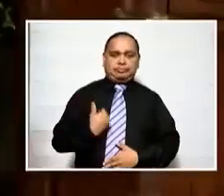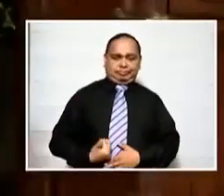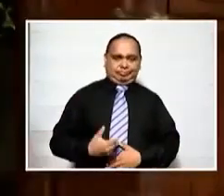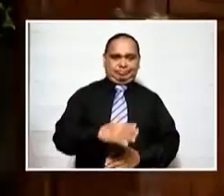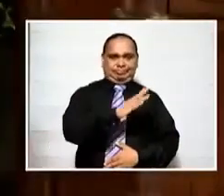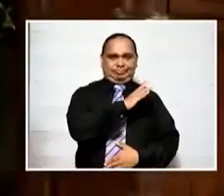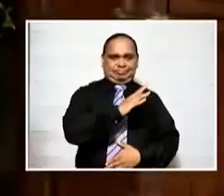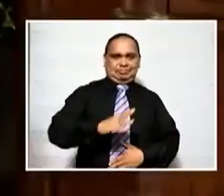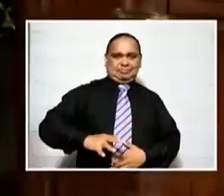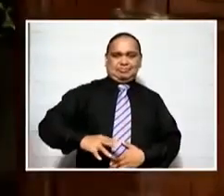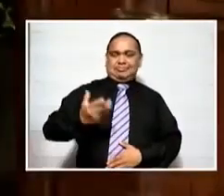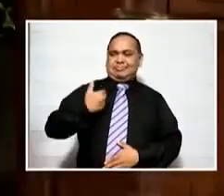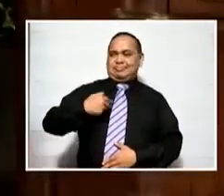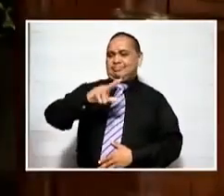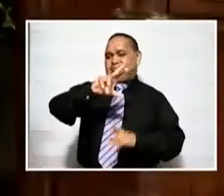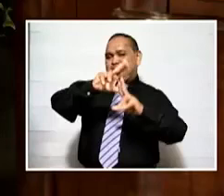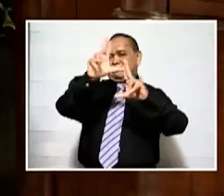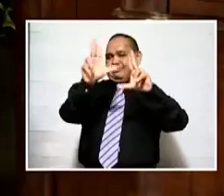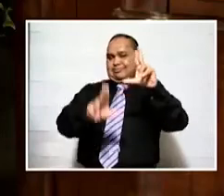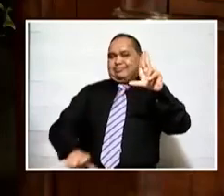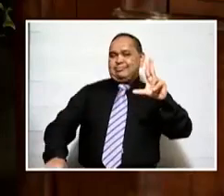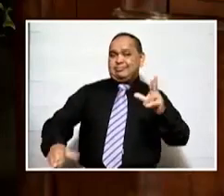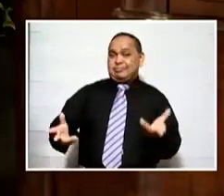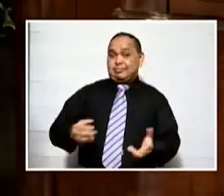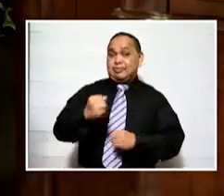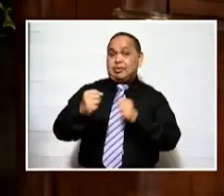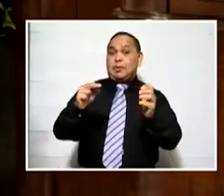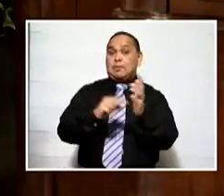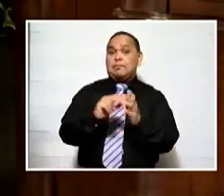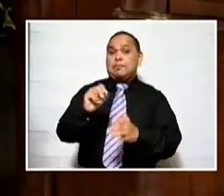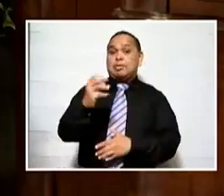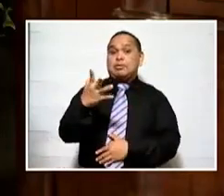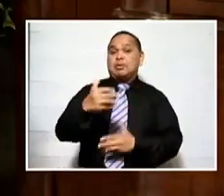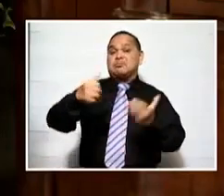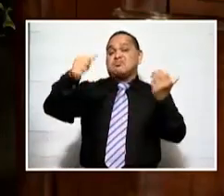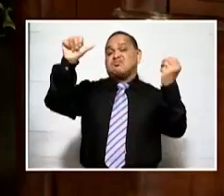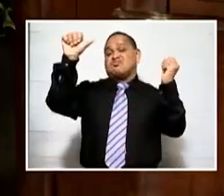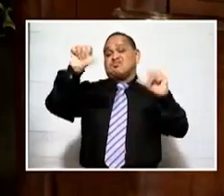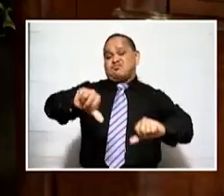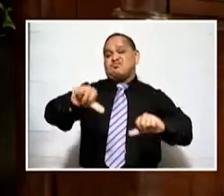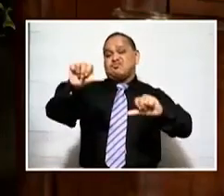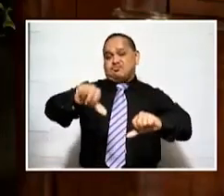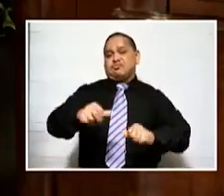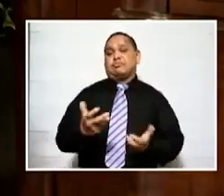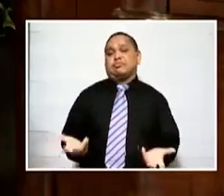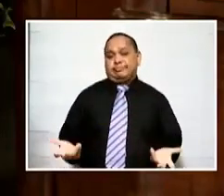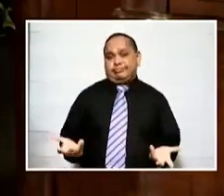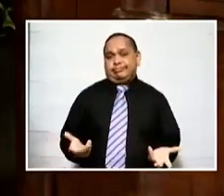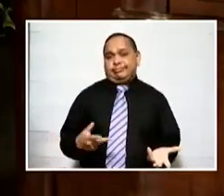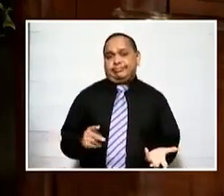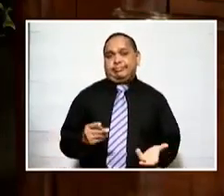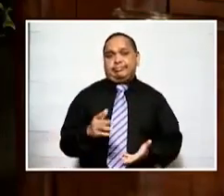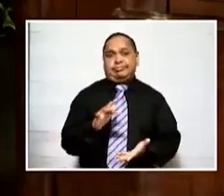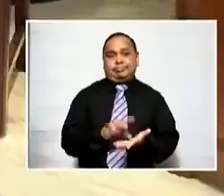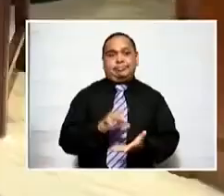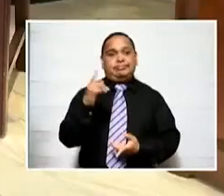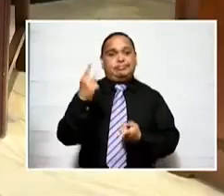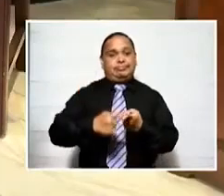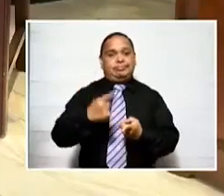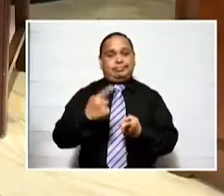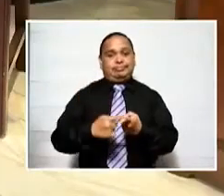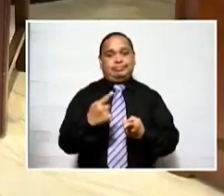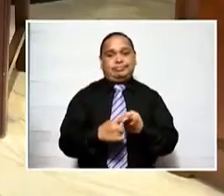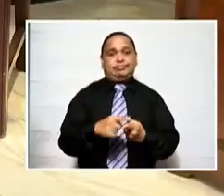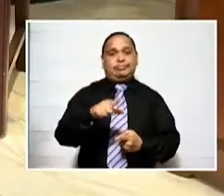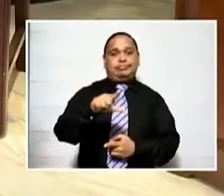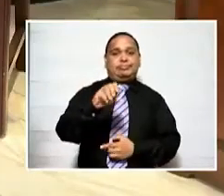presidencia de la República? Pues así en el 24 ya falló, ¿no? Ya la primera que ya no se No, y le hace, gracias ¿no? a Lorencillo